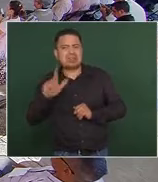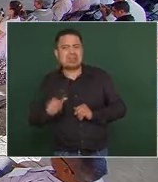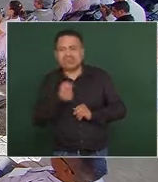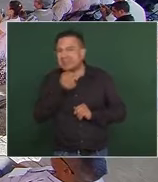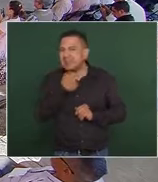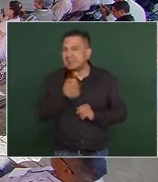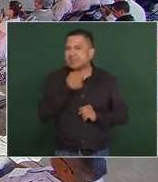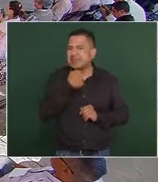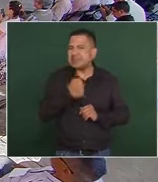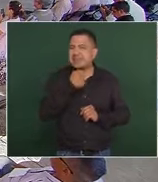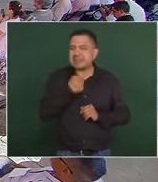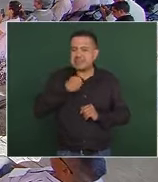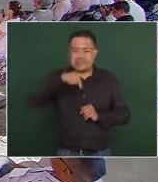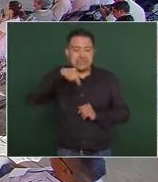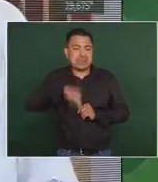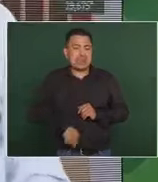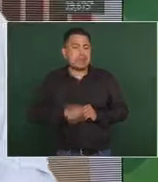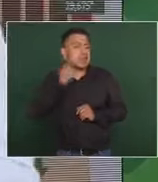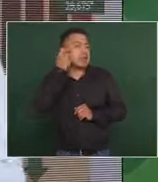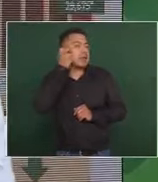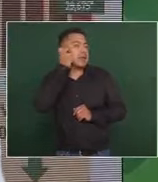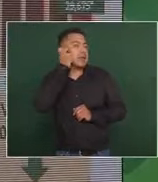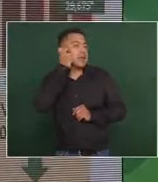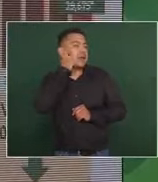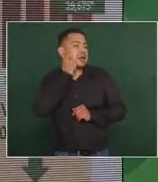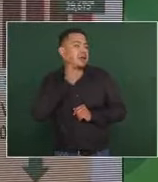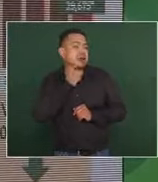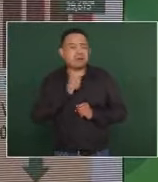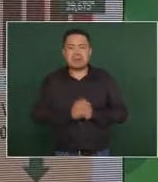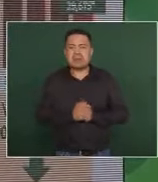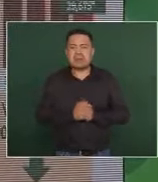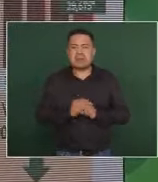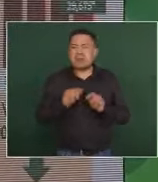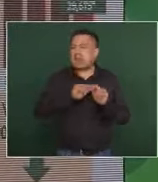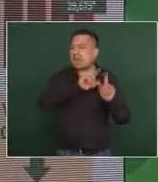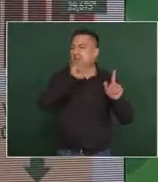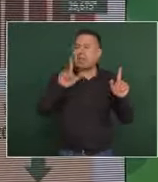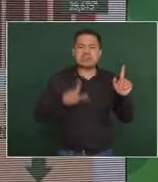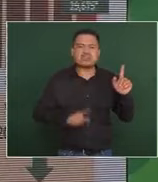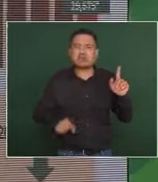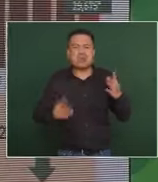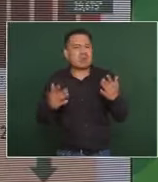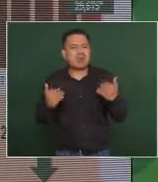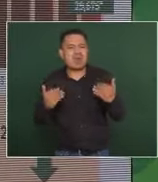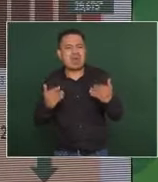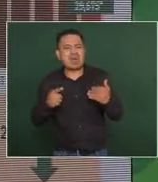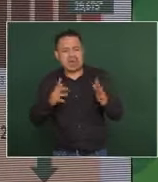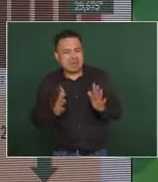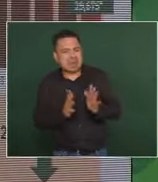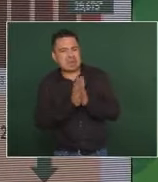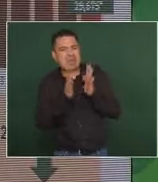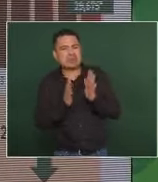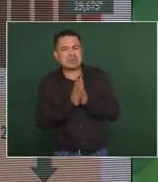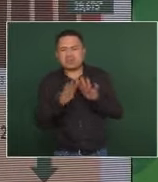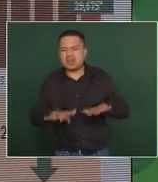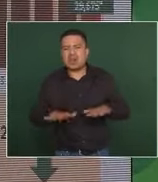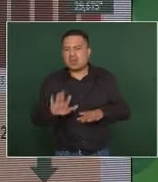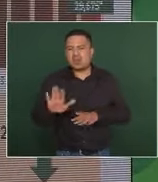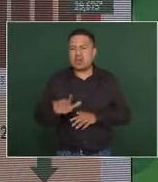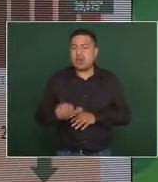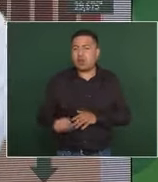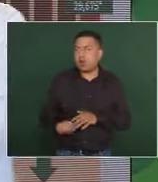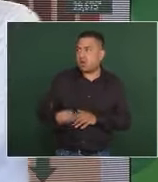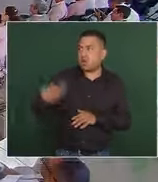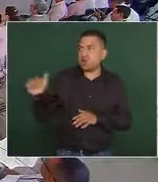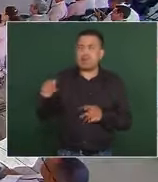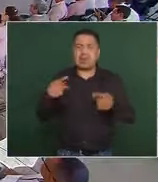de Guerrero, ni los nacionales que participan en las conferencias, otros.